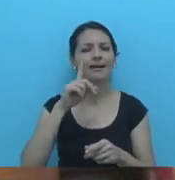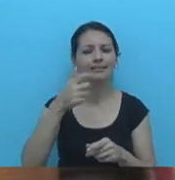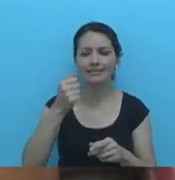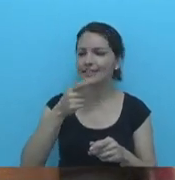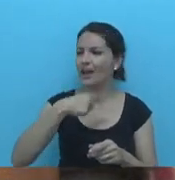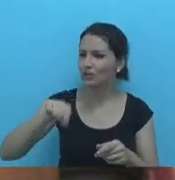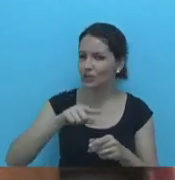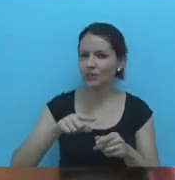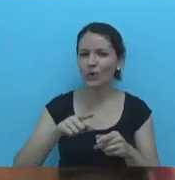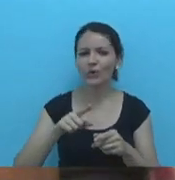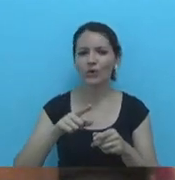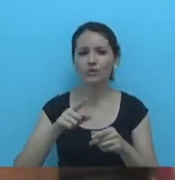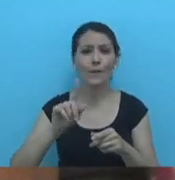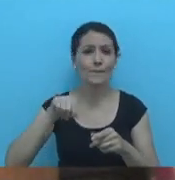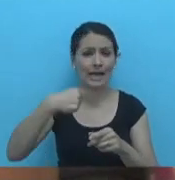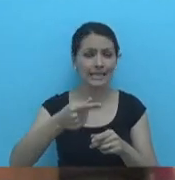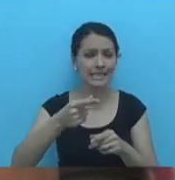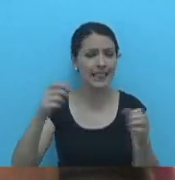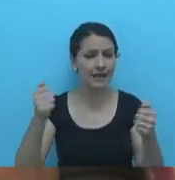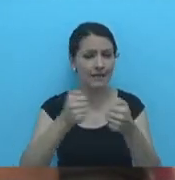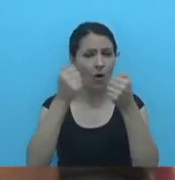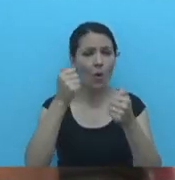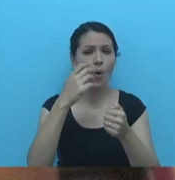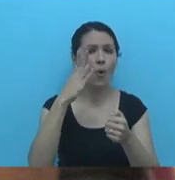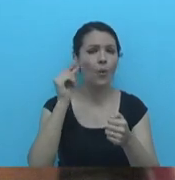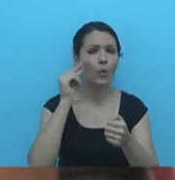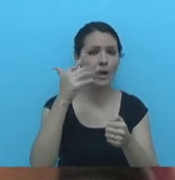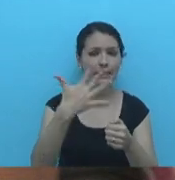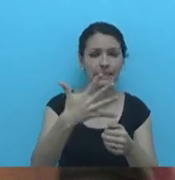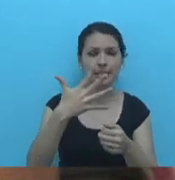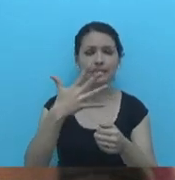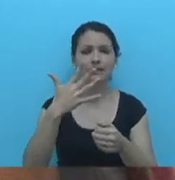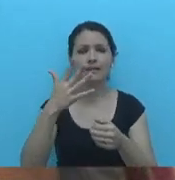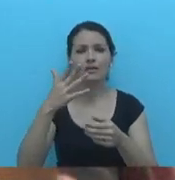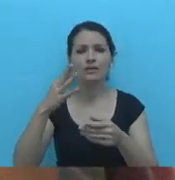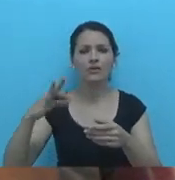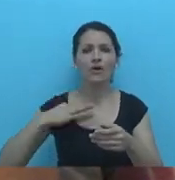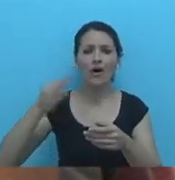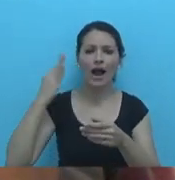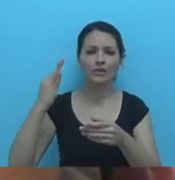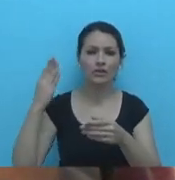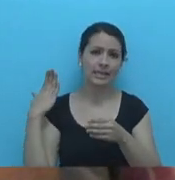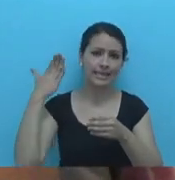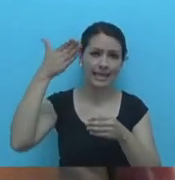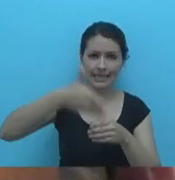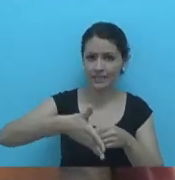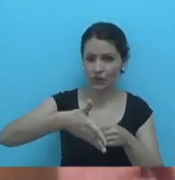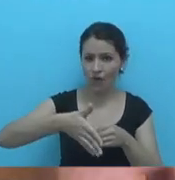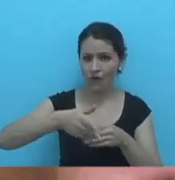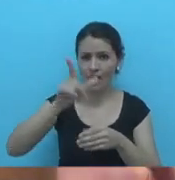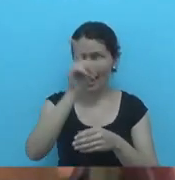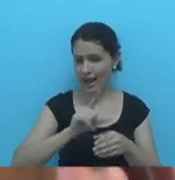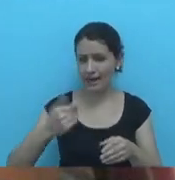independencia económica. Y como mañana se cumplen 45 años de que regresó a la patria quien fuera nuestro líder, y lo sigue